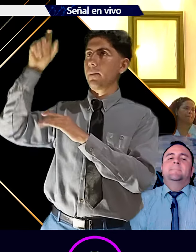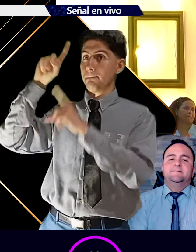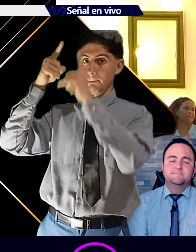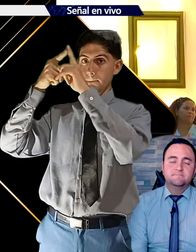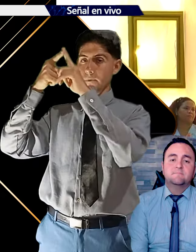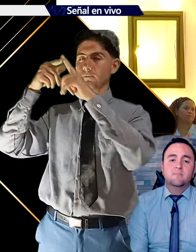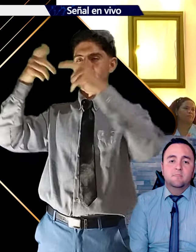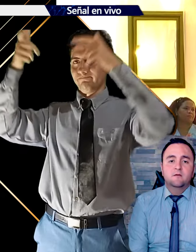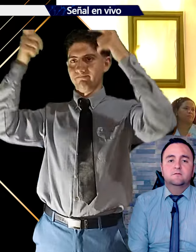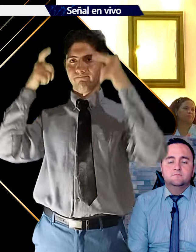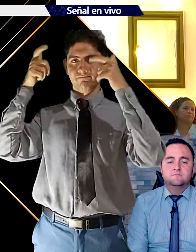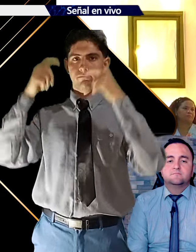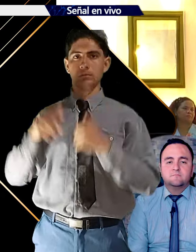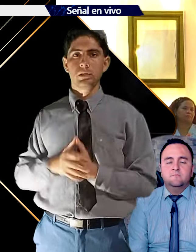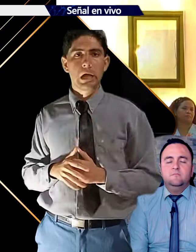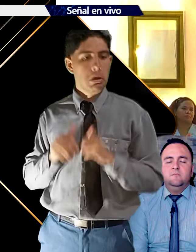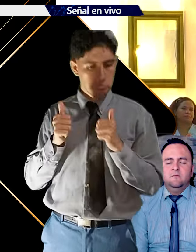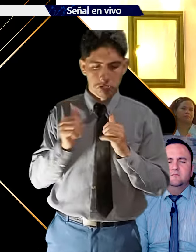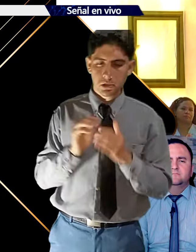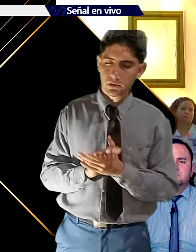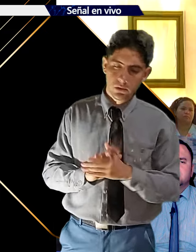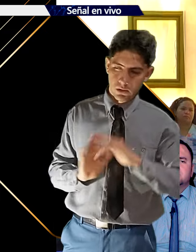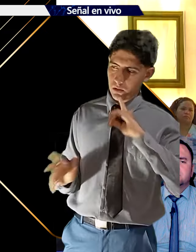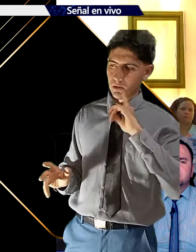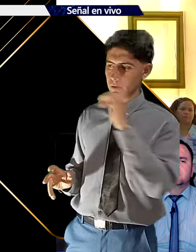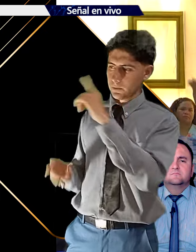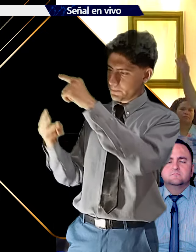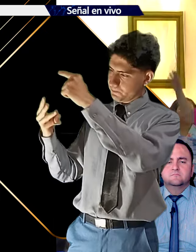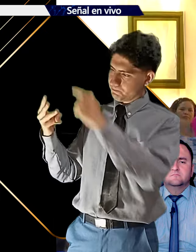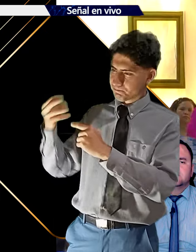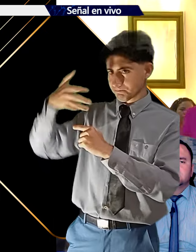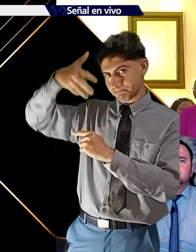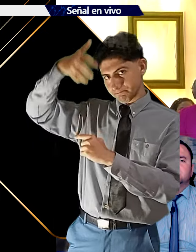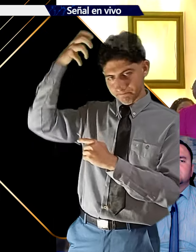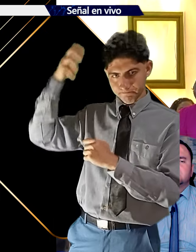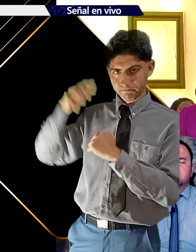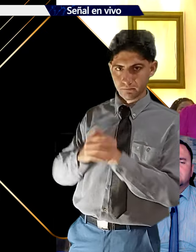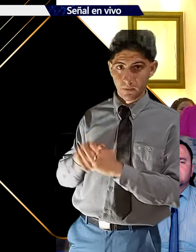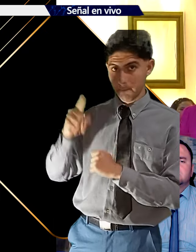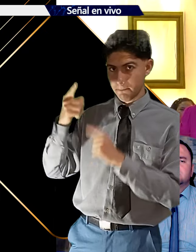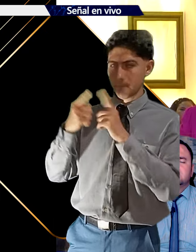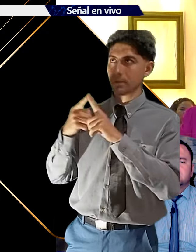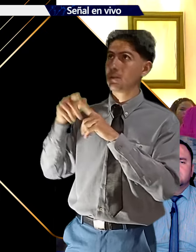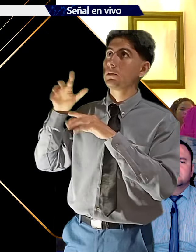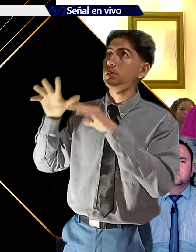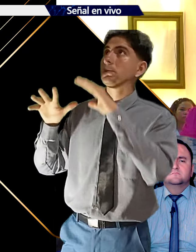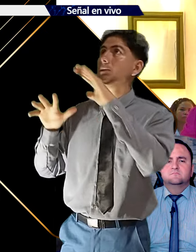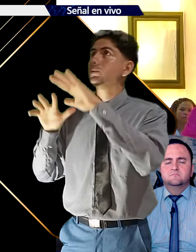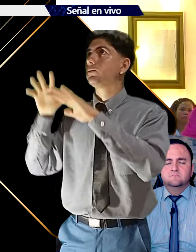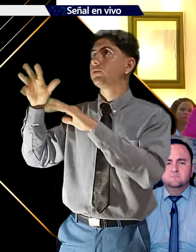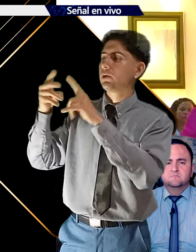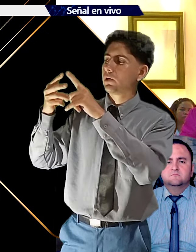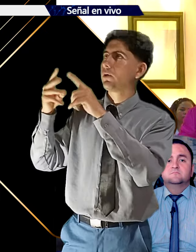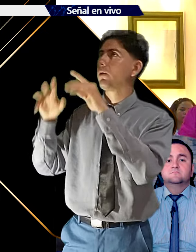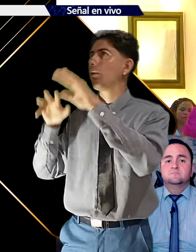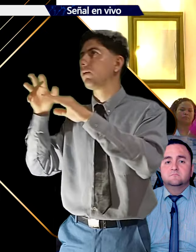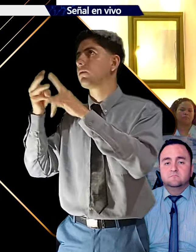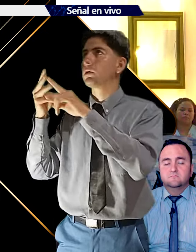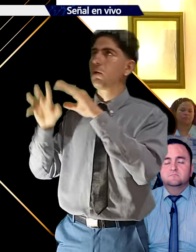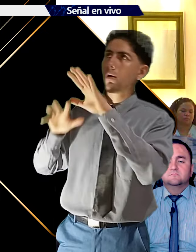a la cima entonces será coronado rey y los otros dos tendrán que salir para ir a buscar otro lugar. Ah, listo, y se pusieron de acuerdo. Cuando dice